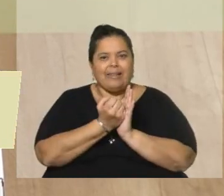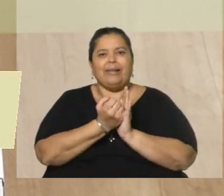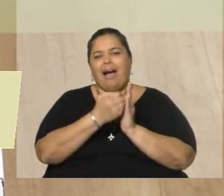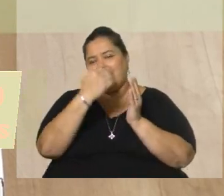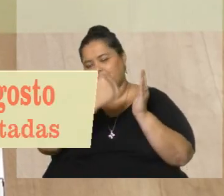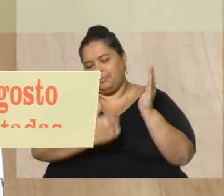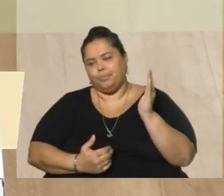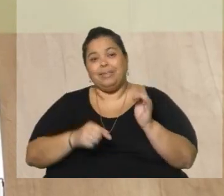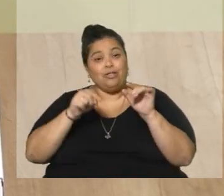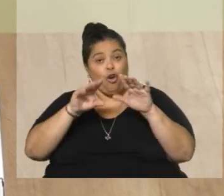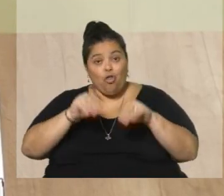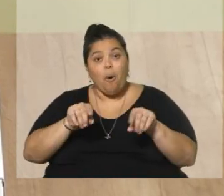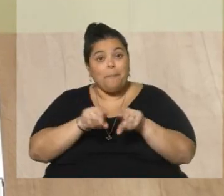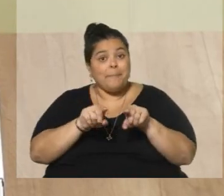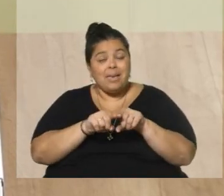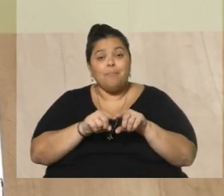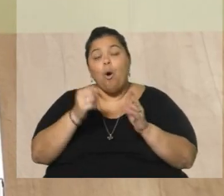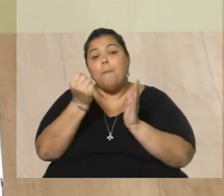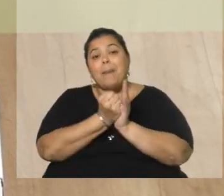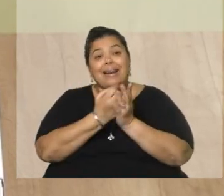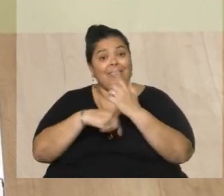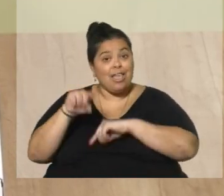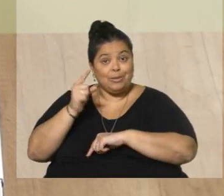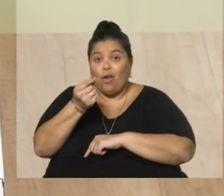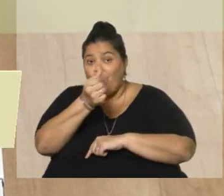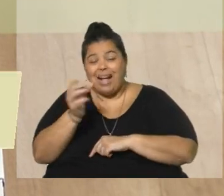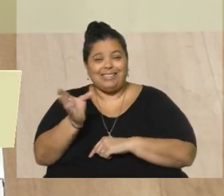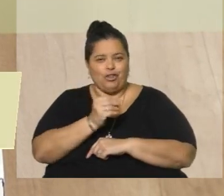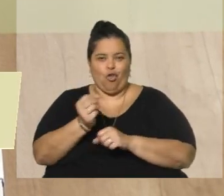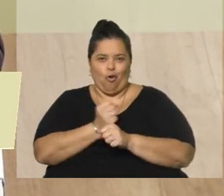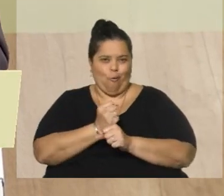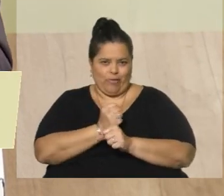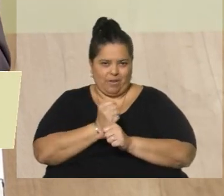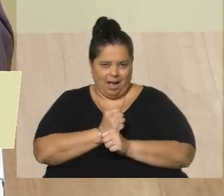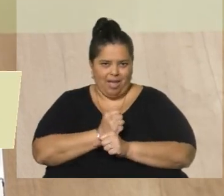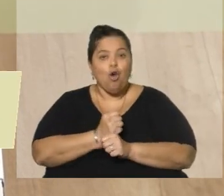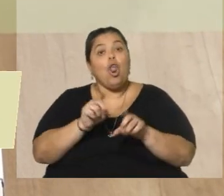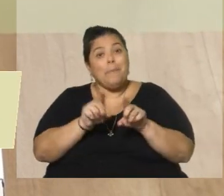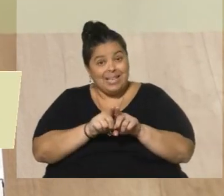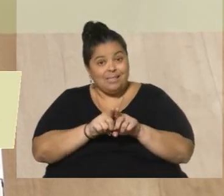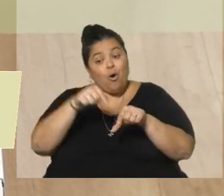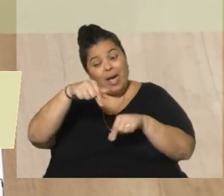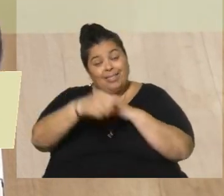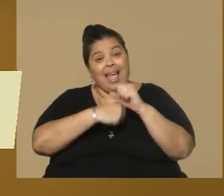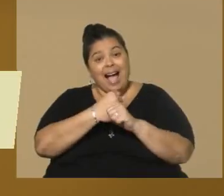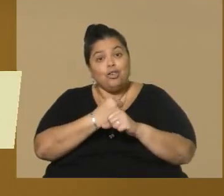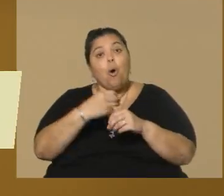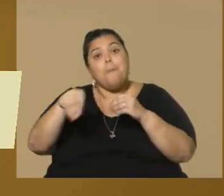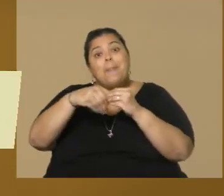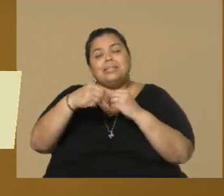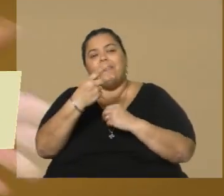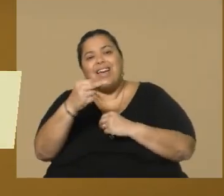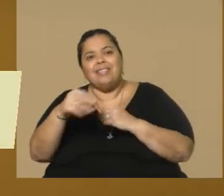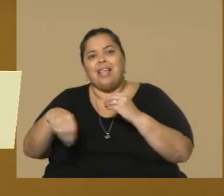que las marcas del año pasado están casi todas confirmadas Así que si alguien el año pasado va a verlo el año pasado más 20 están más